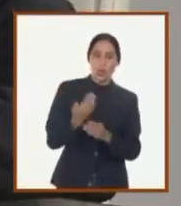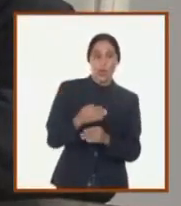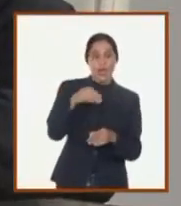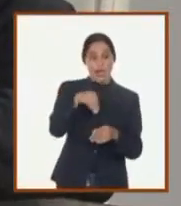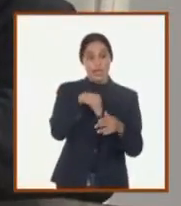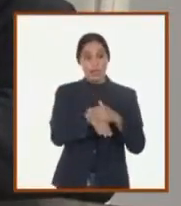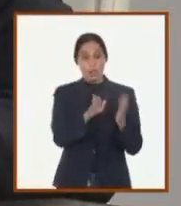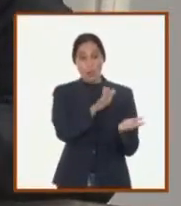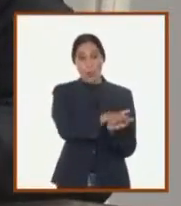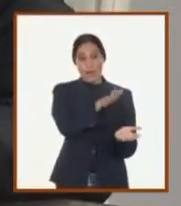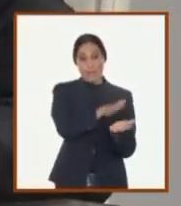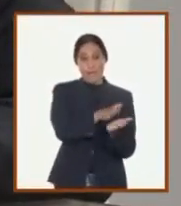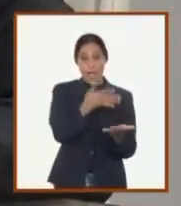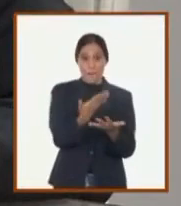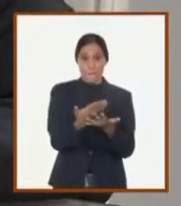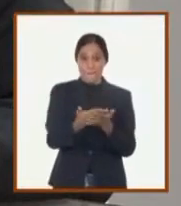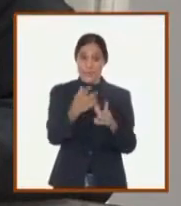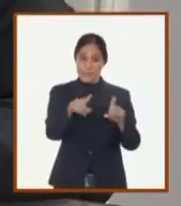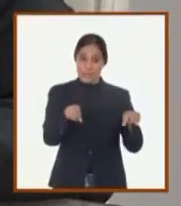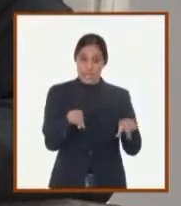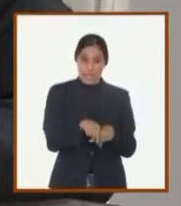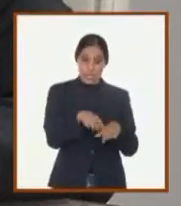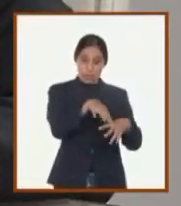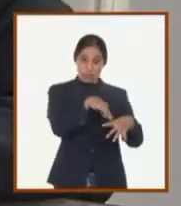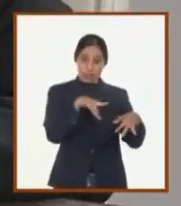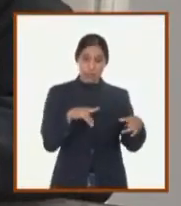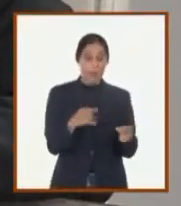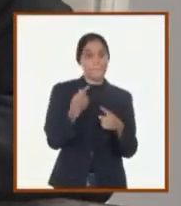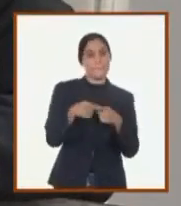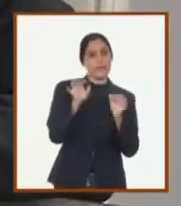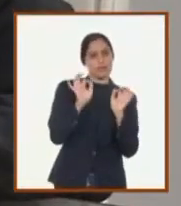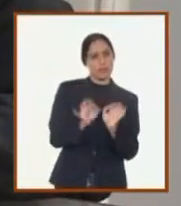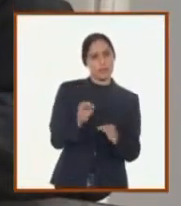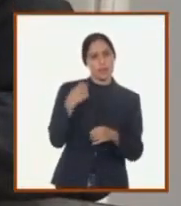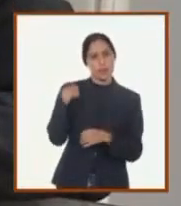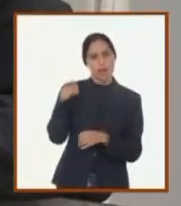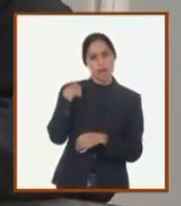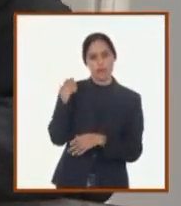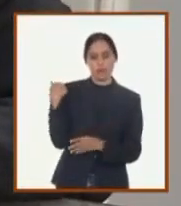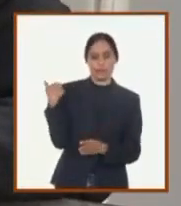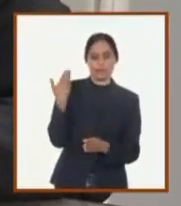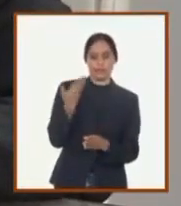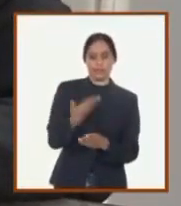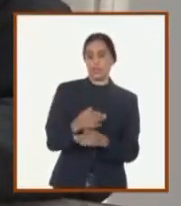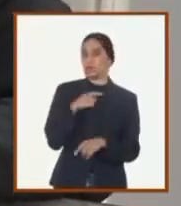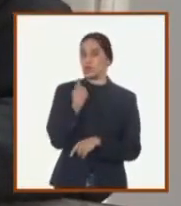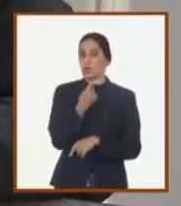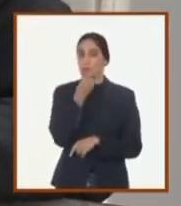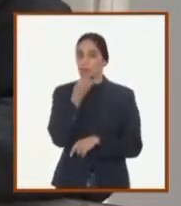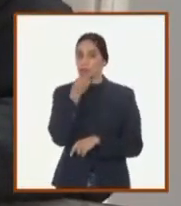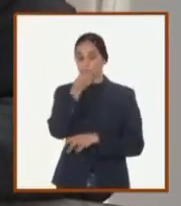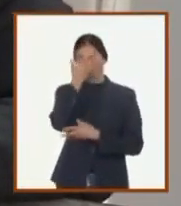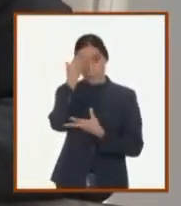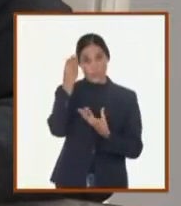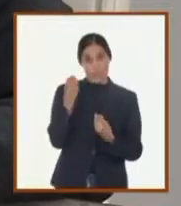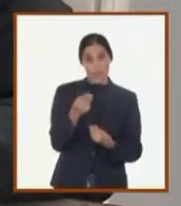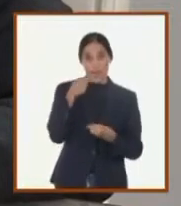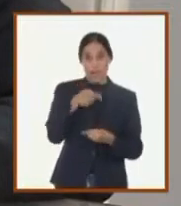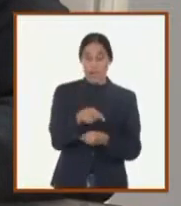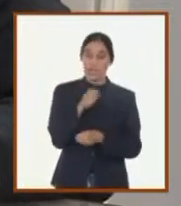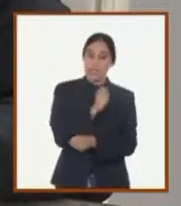eh en nuestros archivos pero también en esos años no podemos olvidar que la oficina También servía para atender